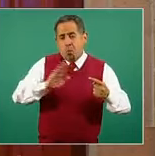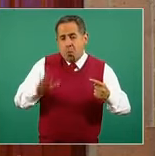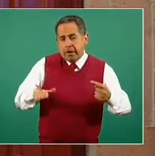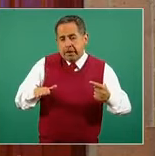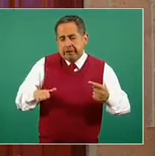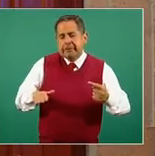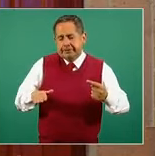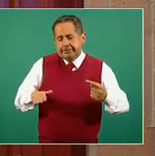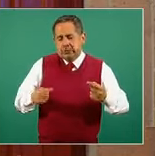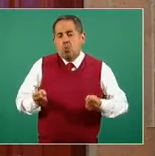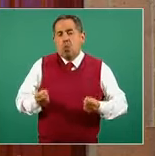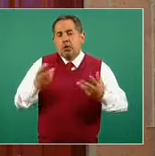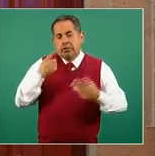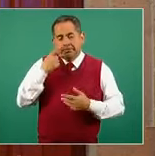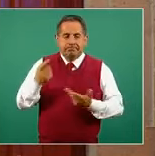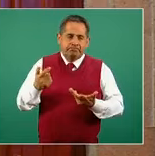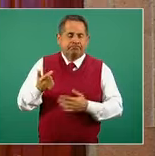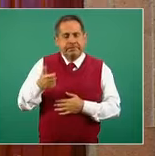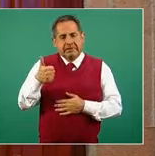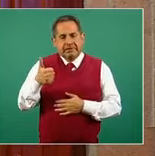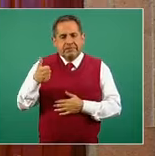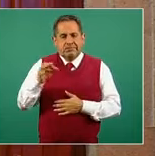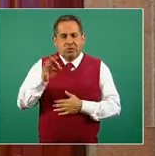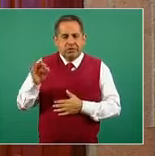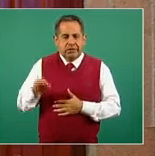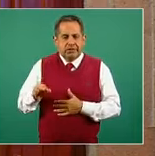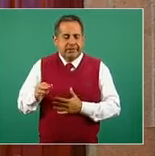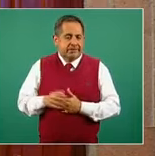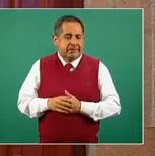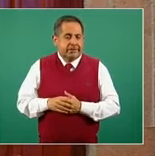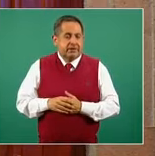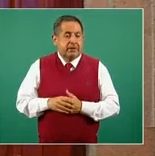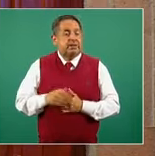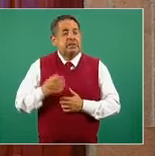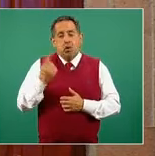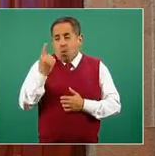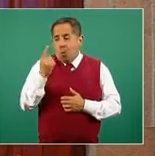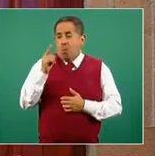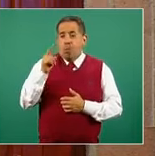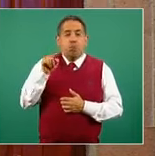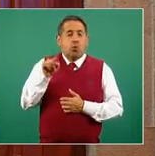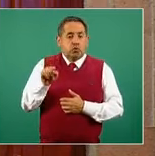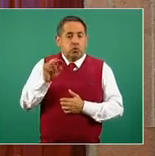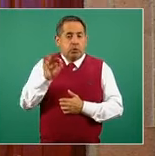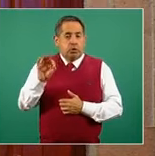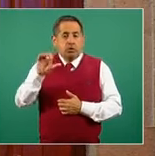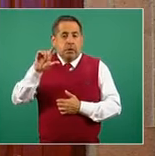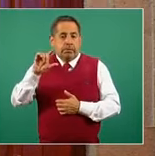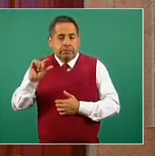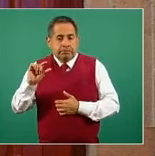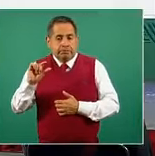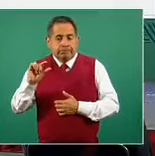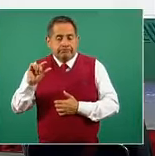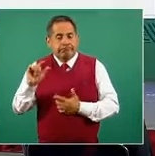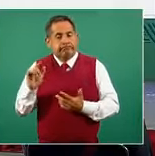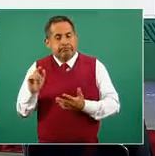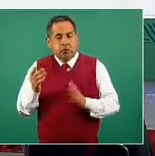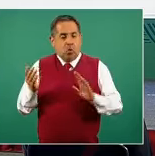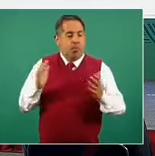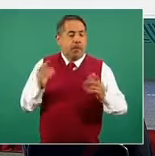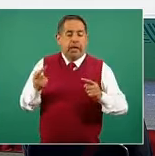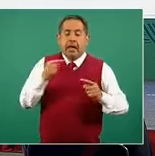esta semana, 6%, y continúa la reducción de un punto porcentual en este indicador en la comparación de la semana